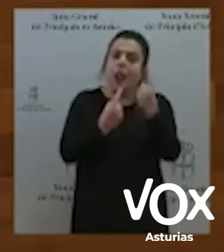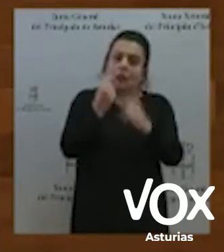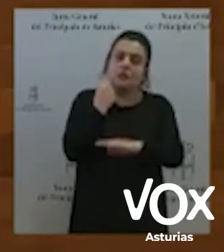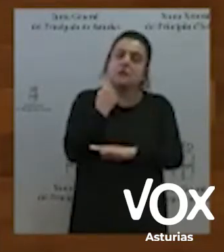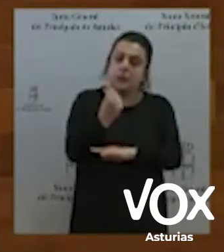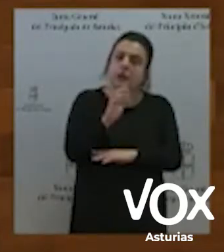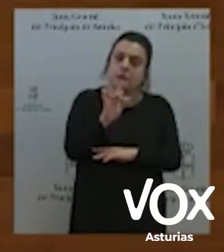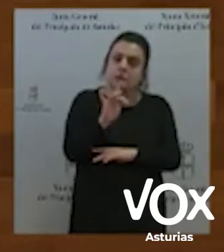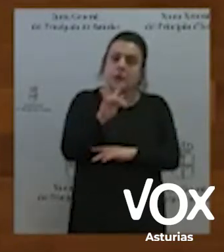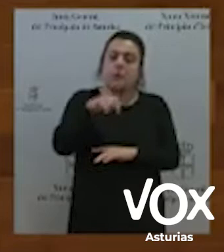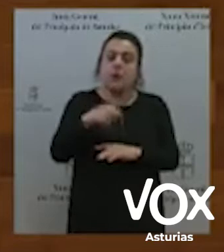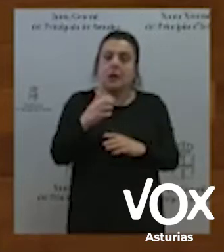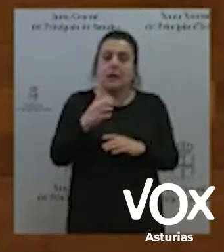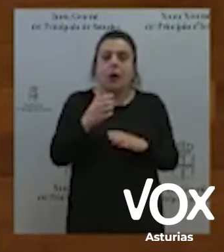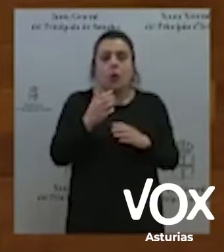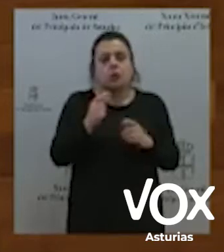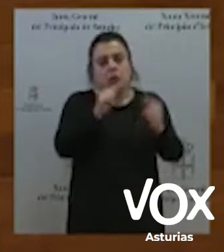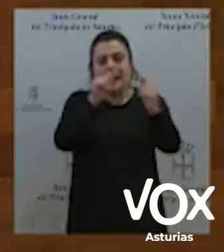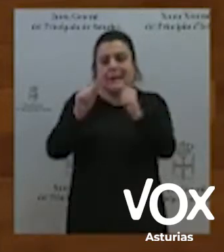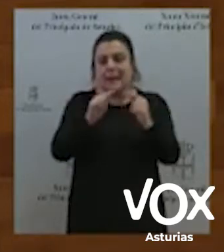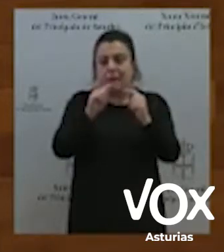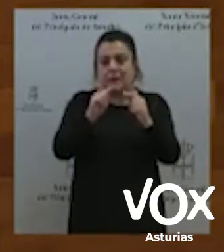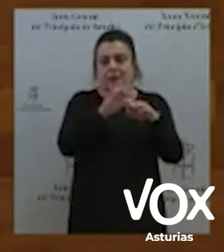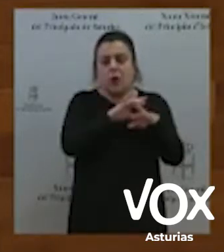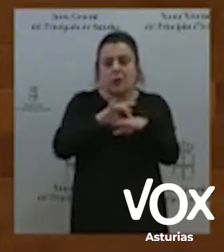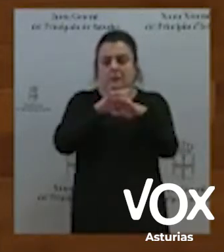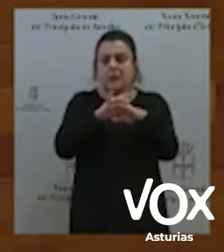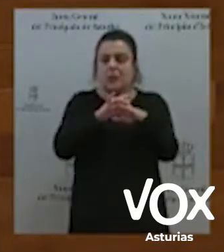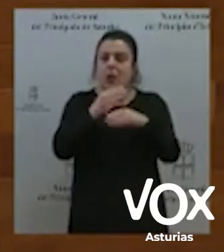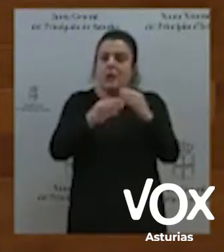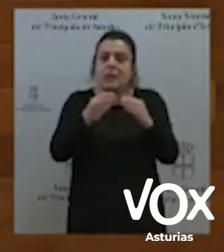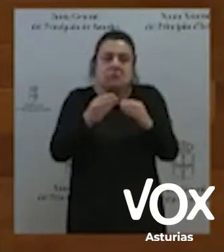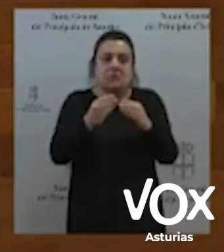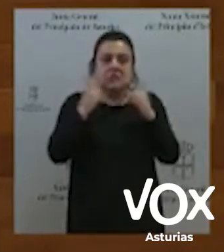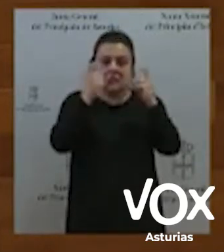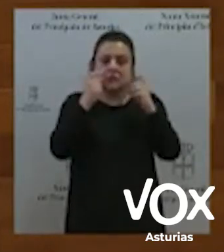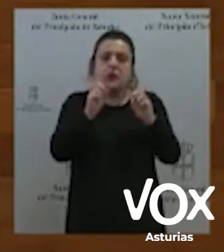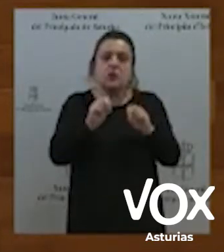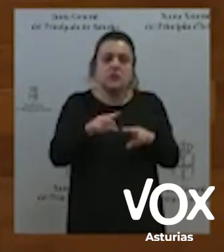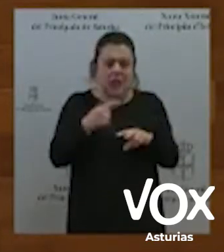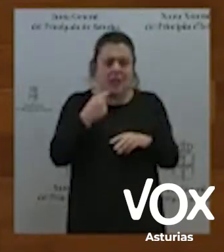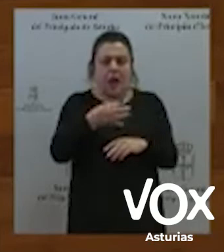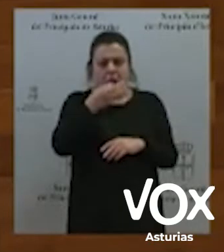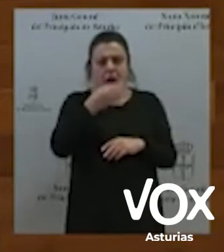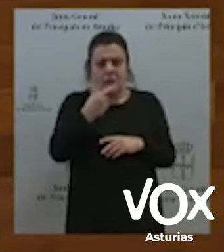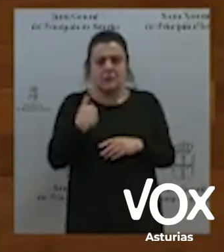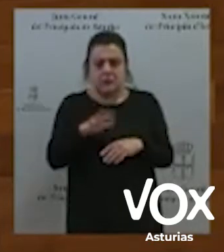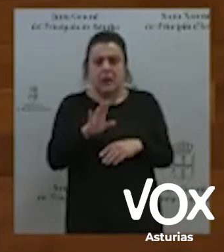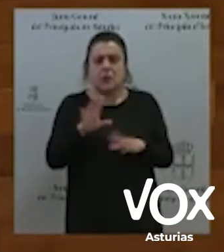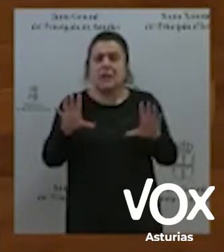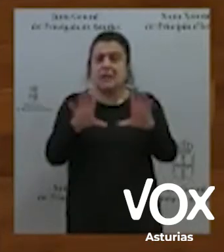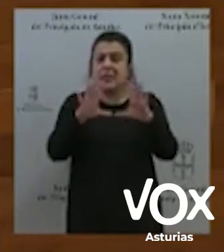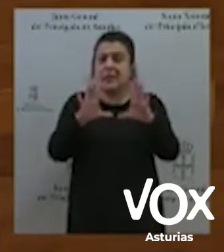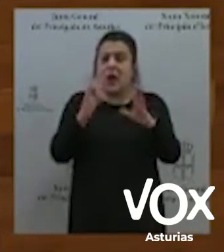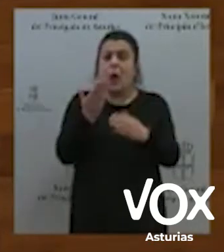ley del mínimo esfuerzo. Ya se lo dije en la primera exposición. Porque si de estas 10 propuestas son las únicas que su Gobierno pretende llevar a